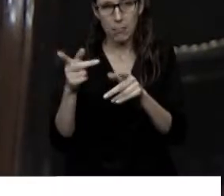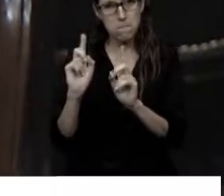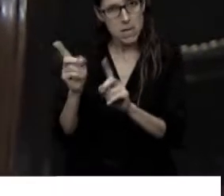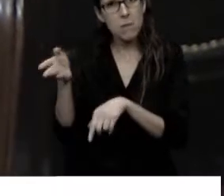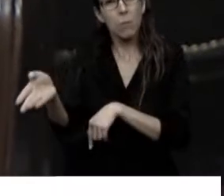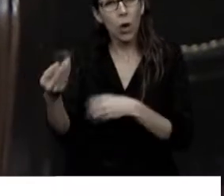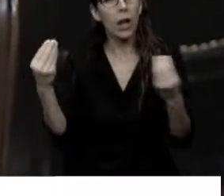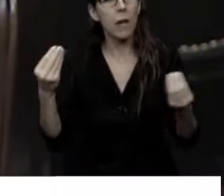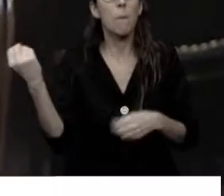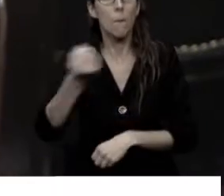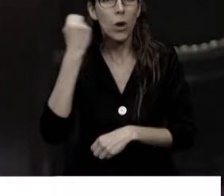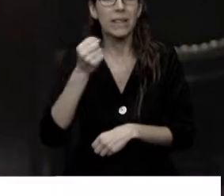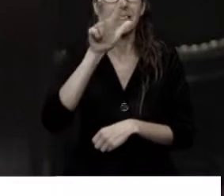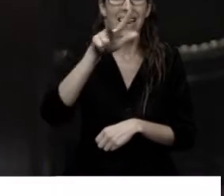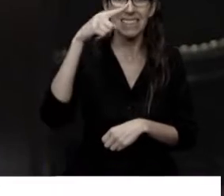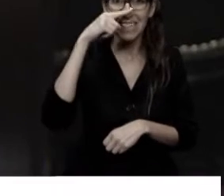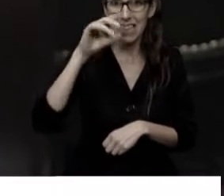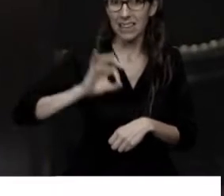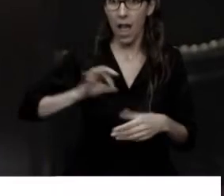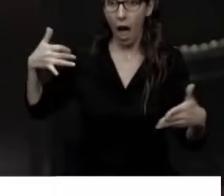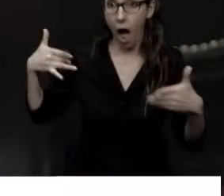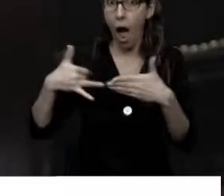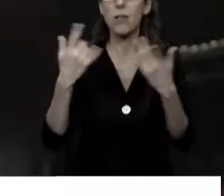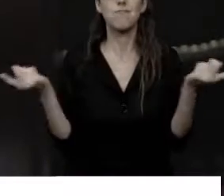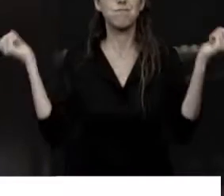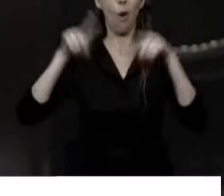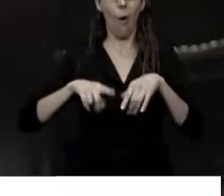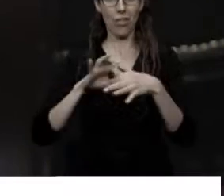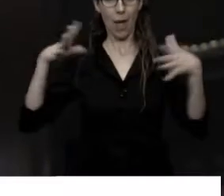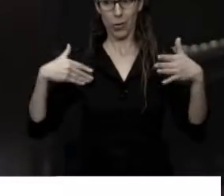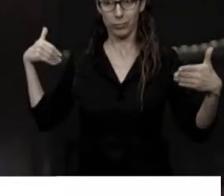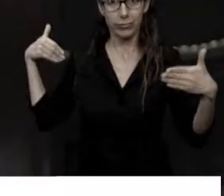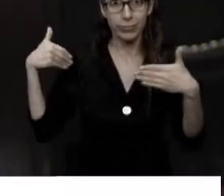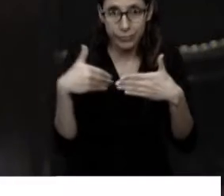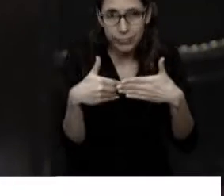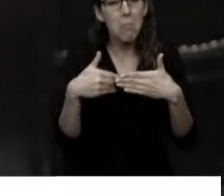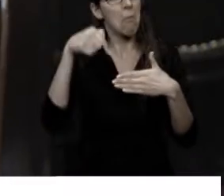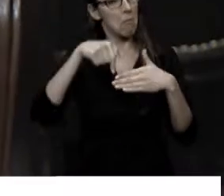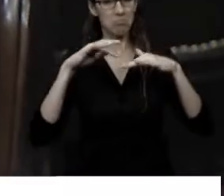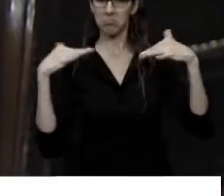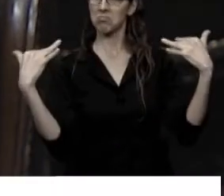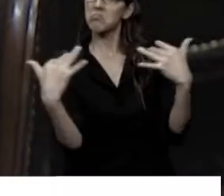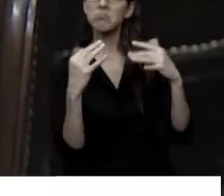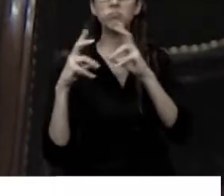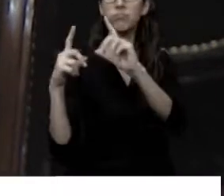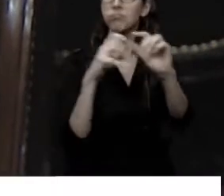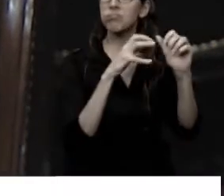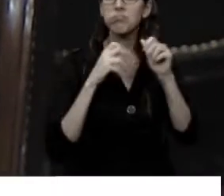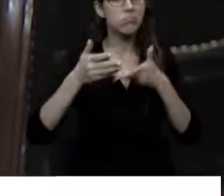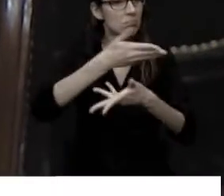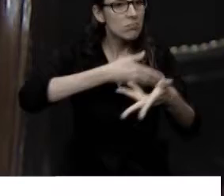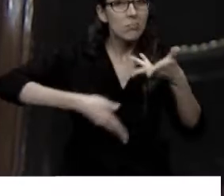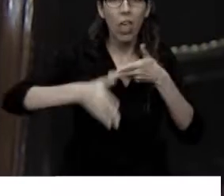que a 37 años de la democracia recuperada podamos ejercer y tener un diálogo entre iguales y